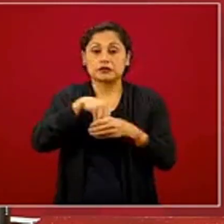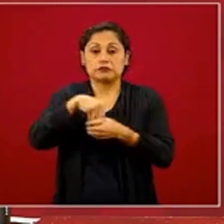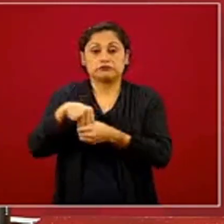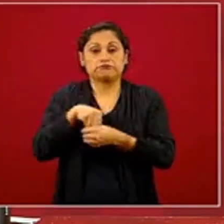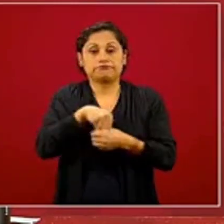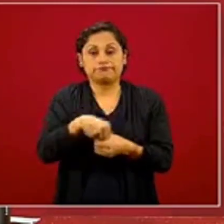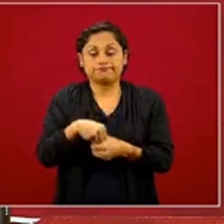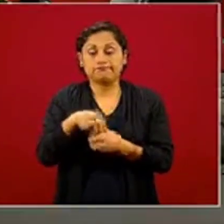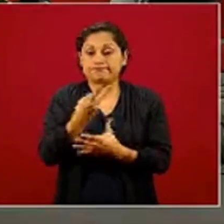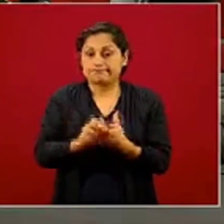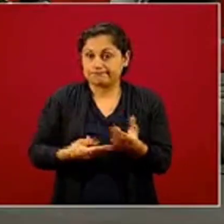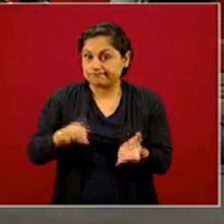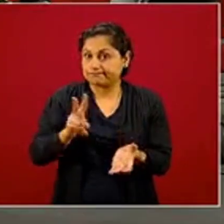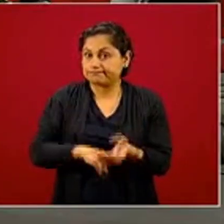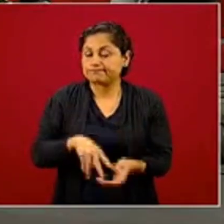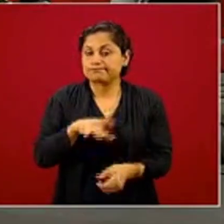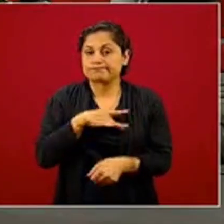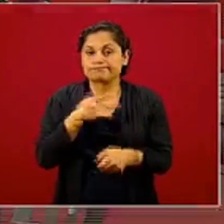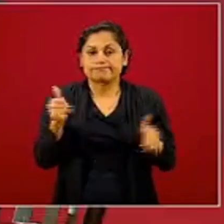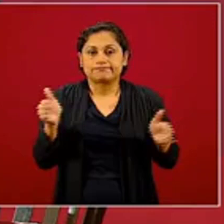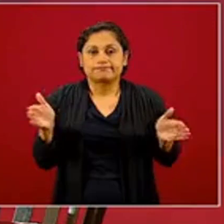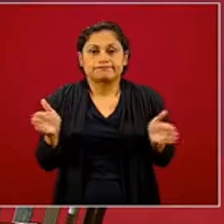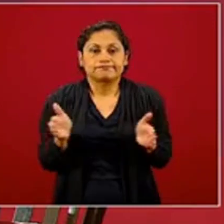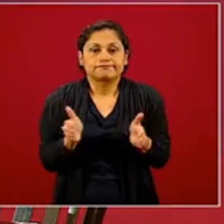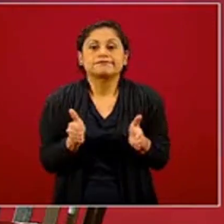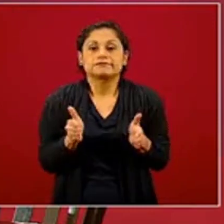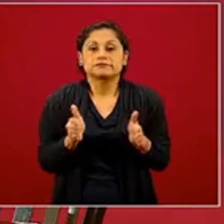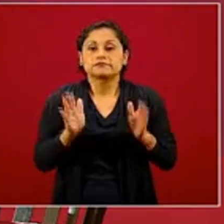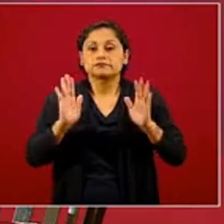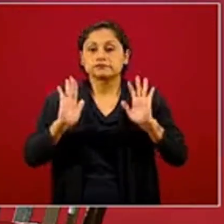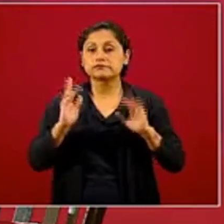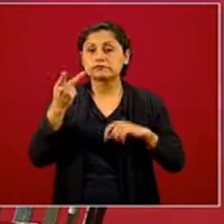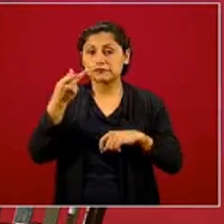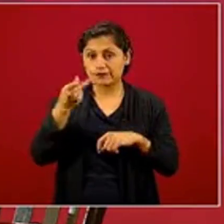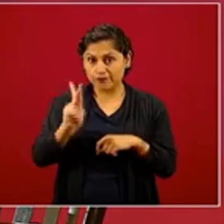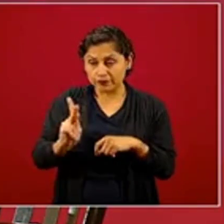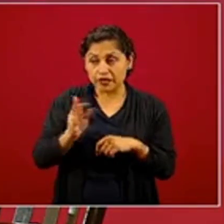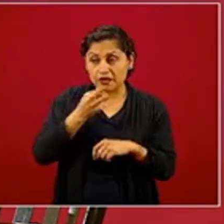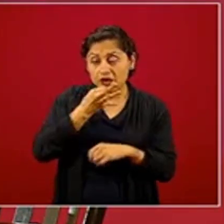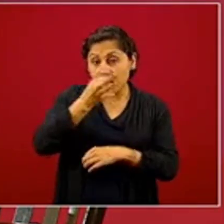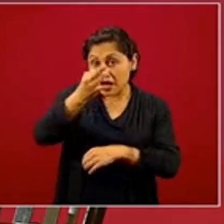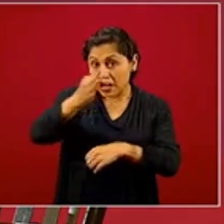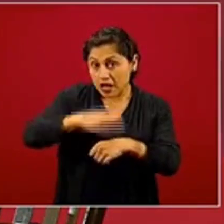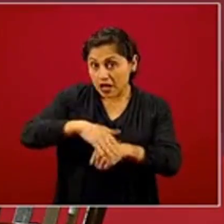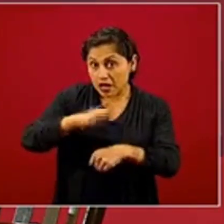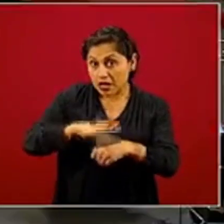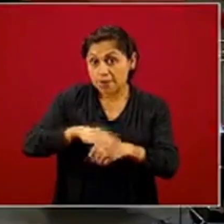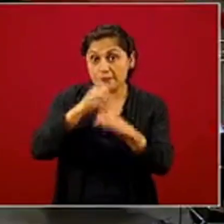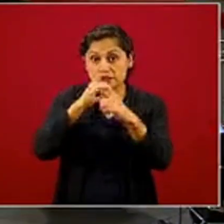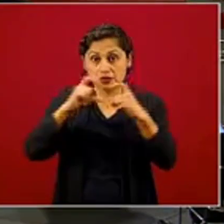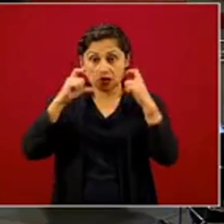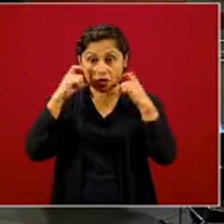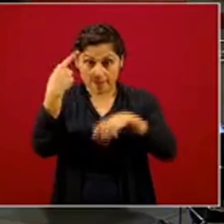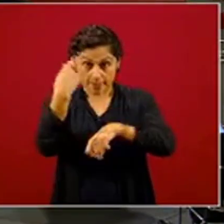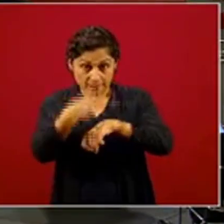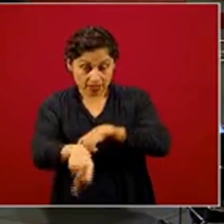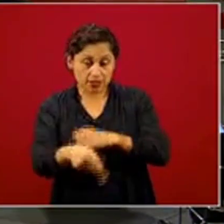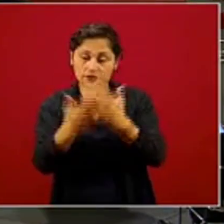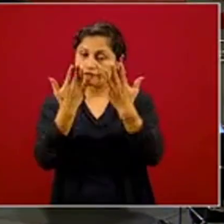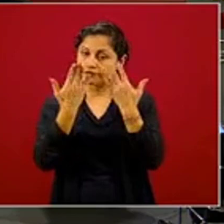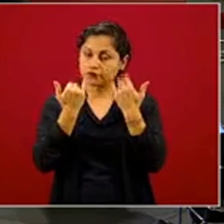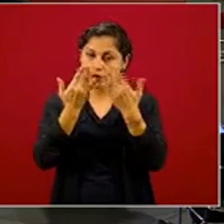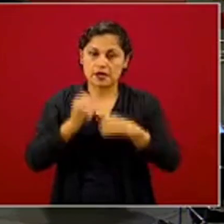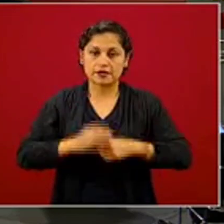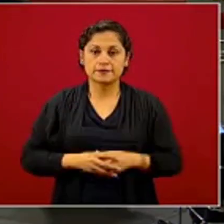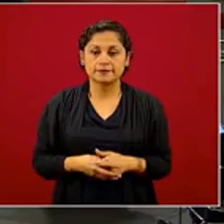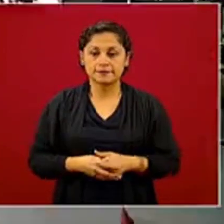movilidad. Pero yo diría, no hay peligro alguno de usar un cubrebocas, nadie muere por asfixia con un cubrebocas. ¿O lo usó